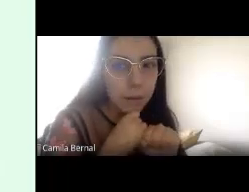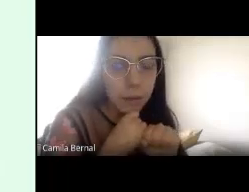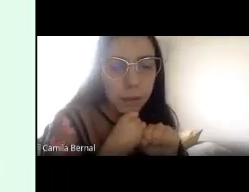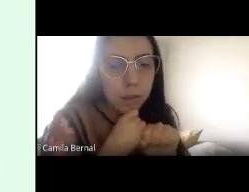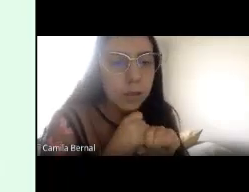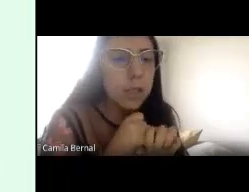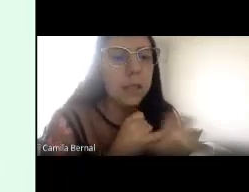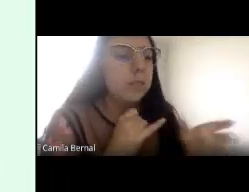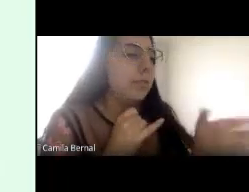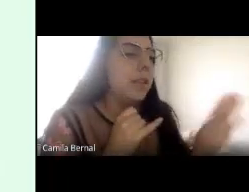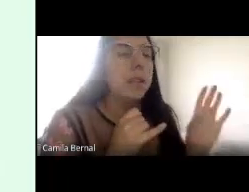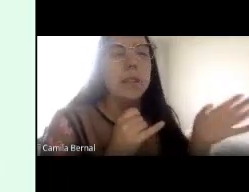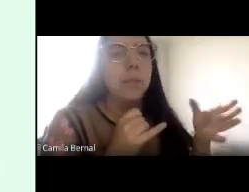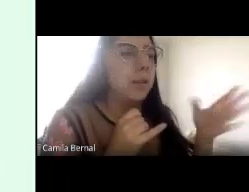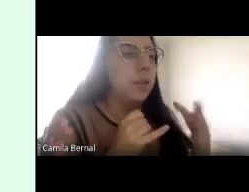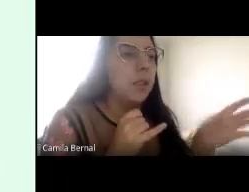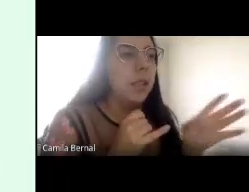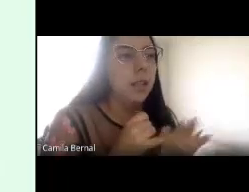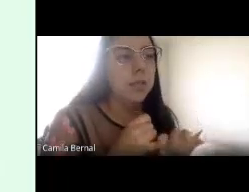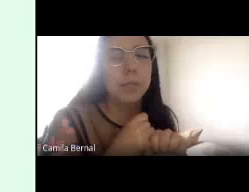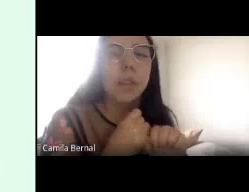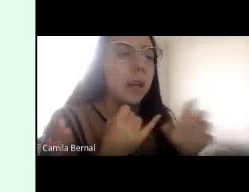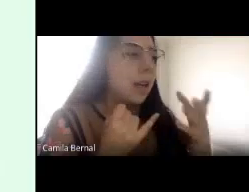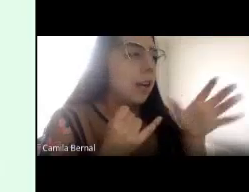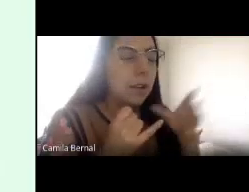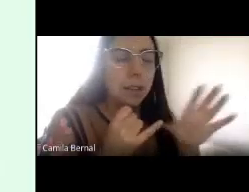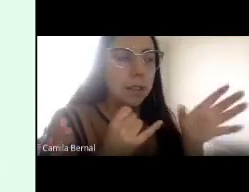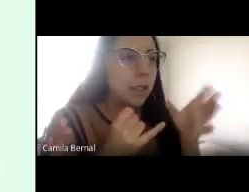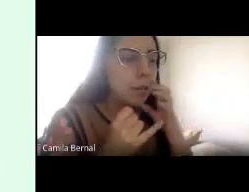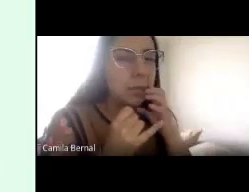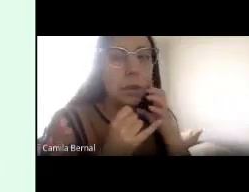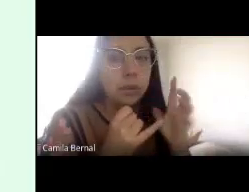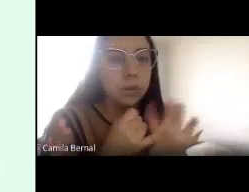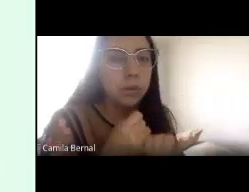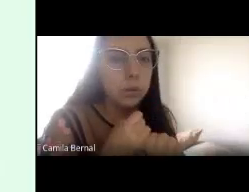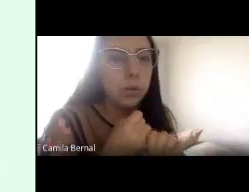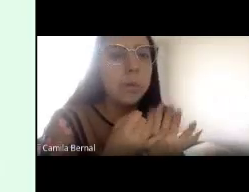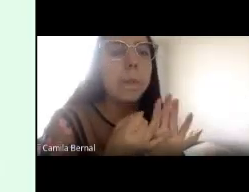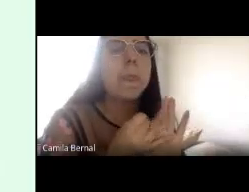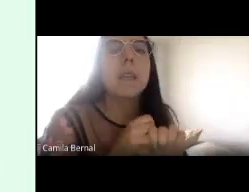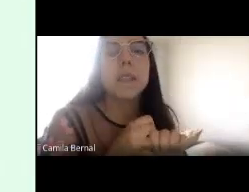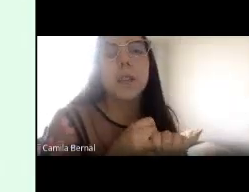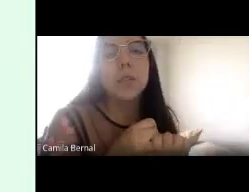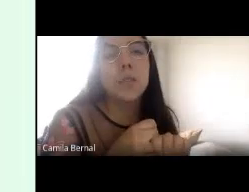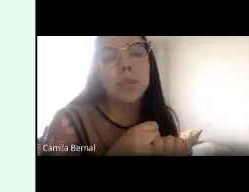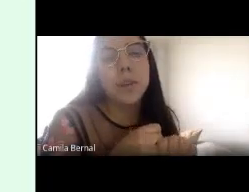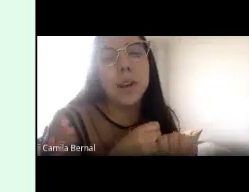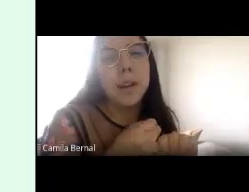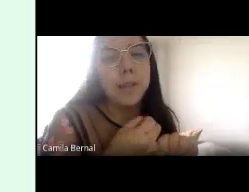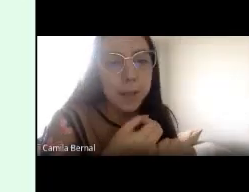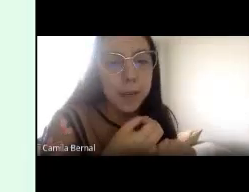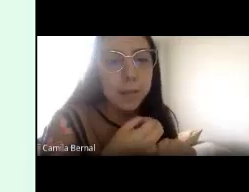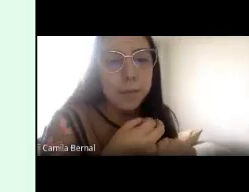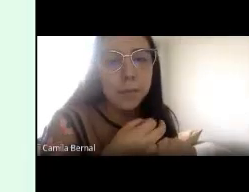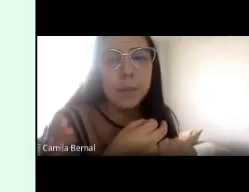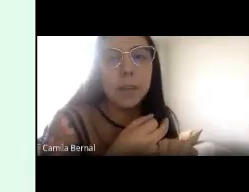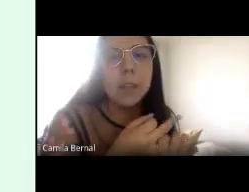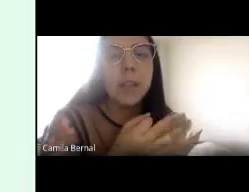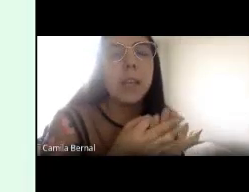grava, que pues, se puede conseguir la grava así como de construcción. Segundo es una arena